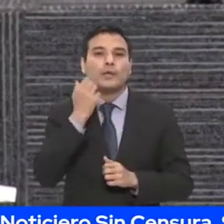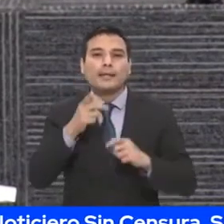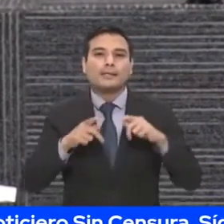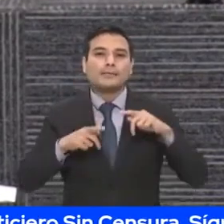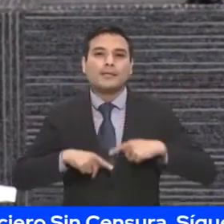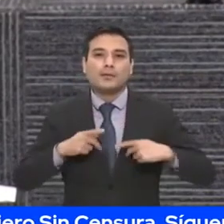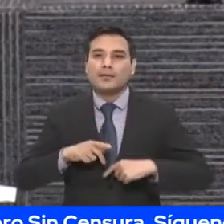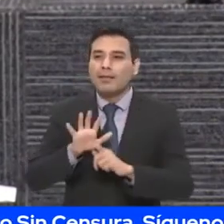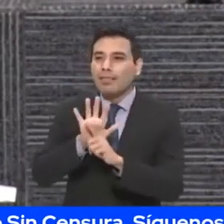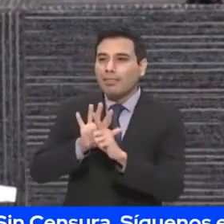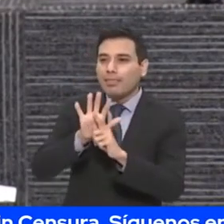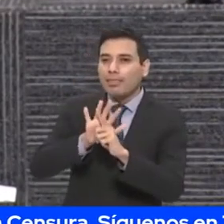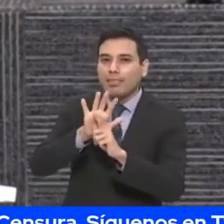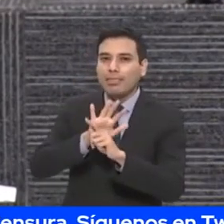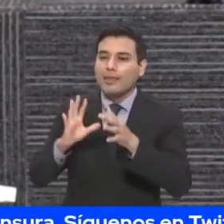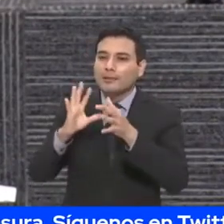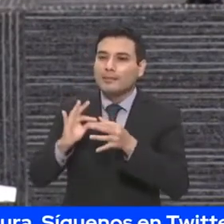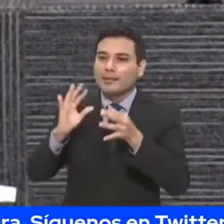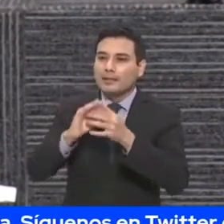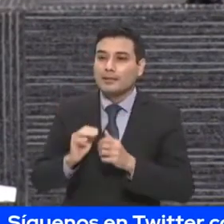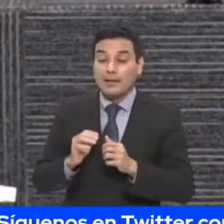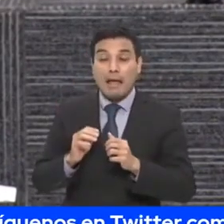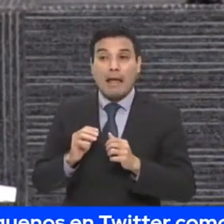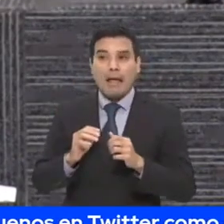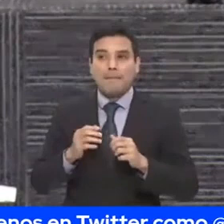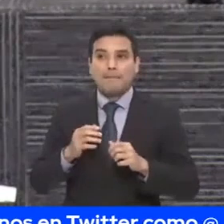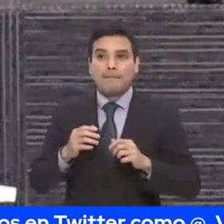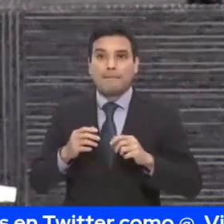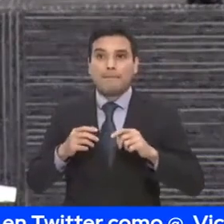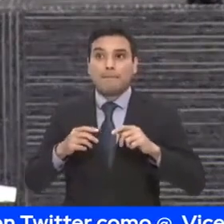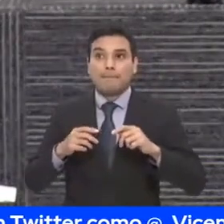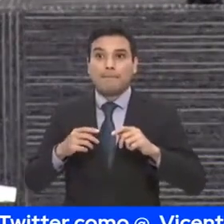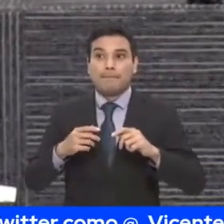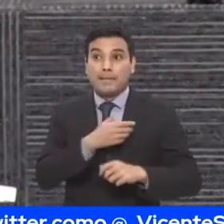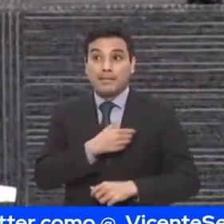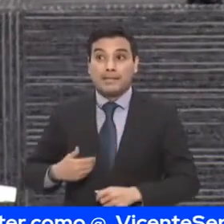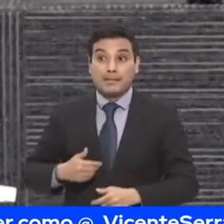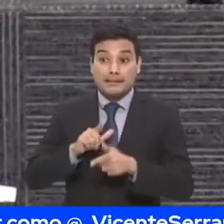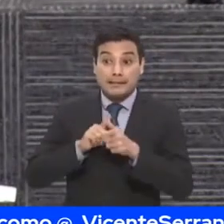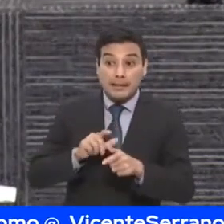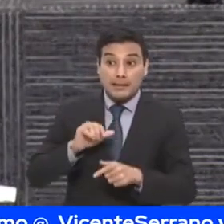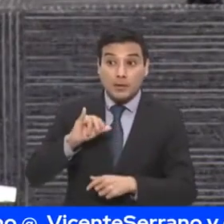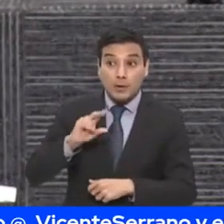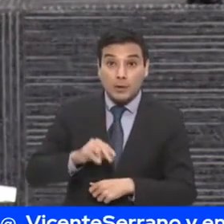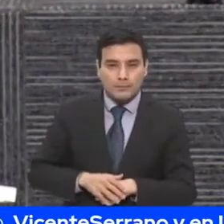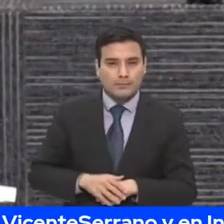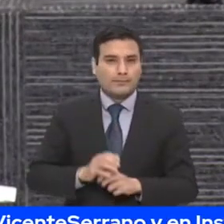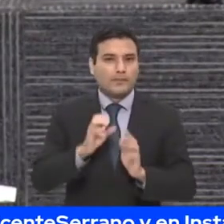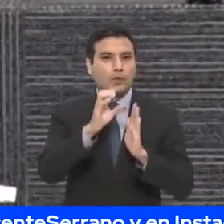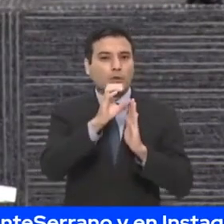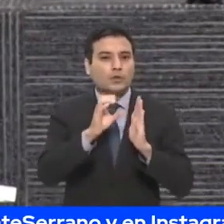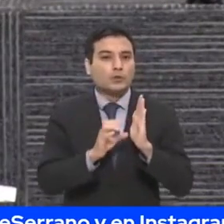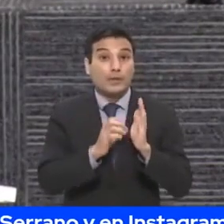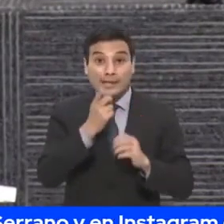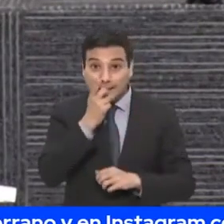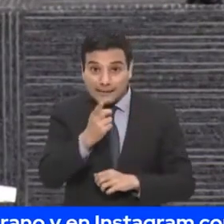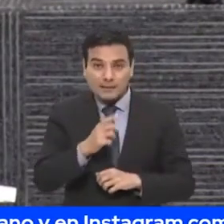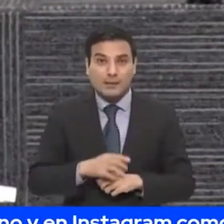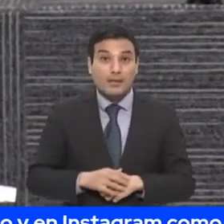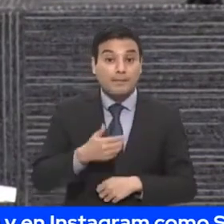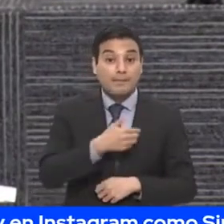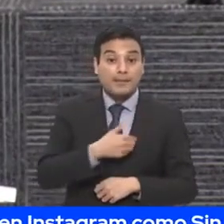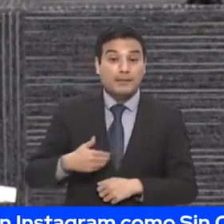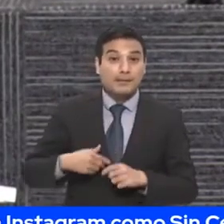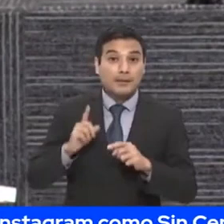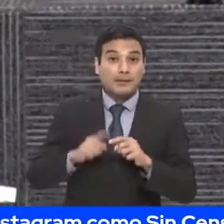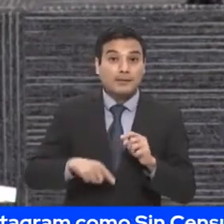gente sobre un tema de ratificación de mandato cuando la Constitución establece que es una revocación de mandato. Esa es